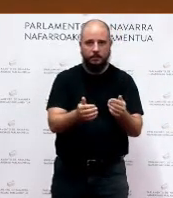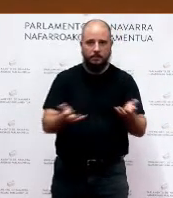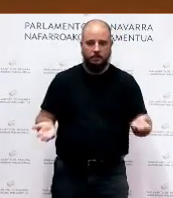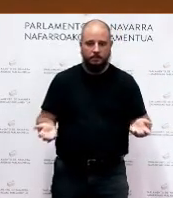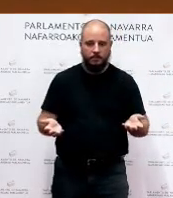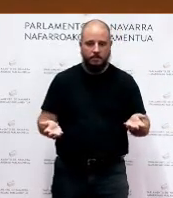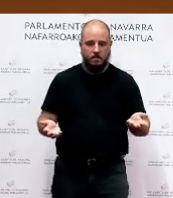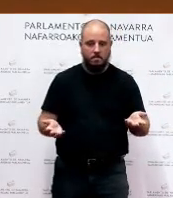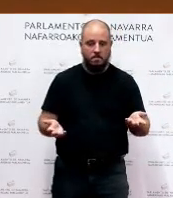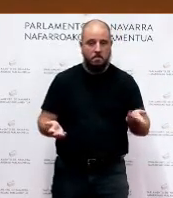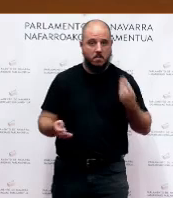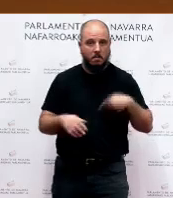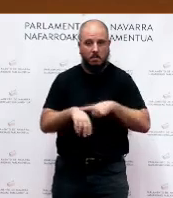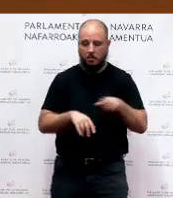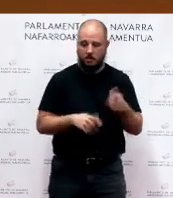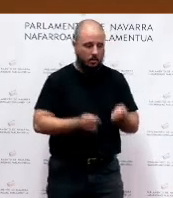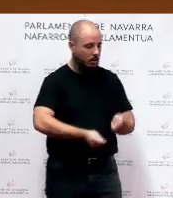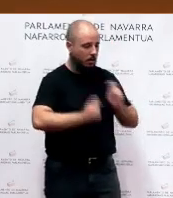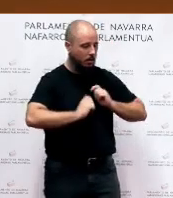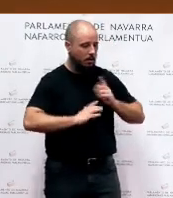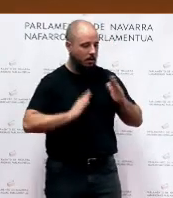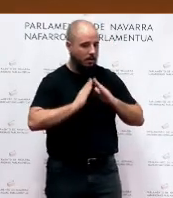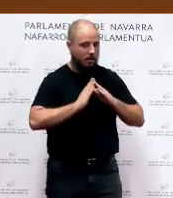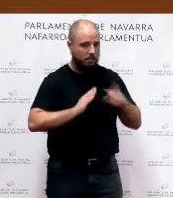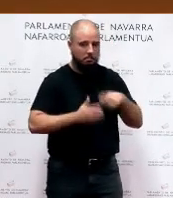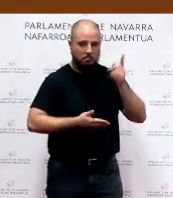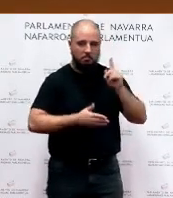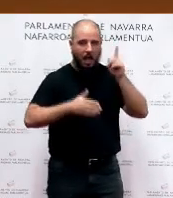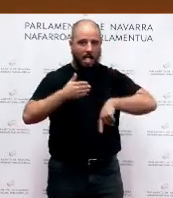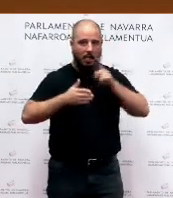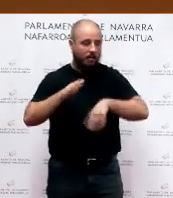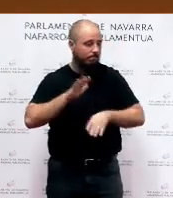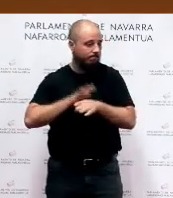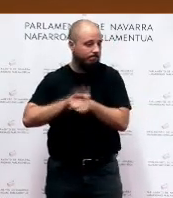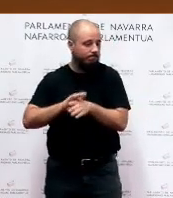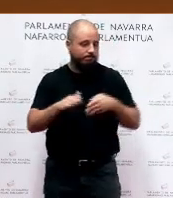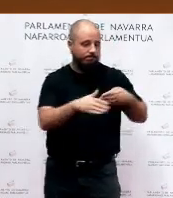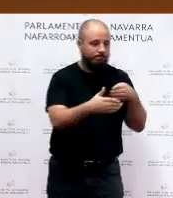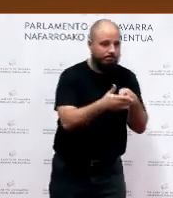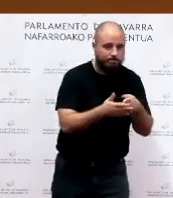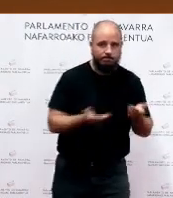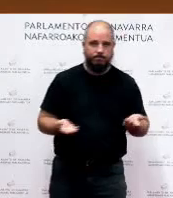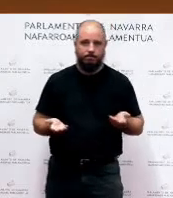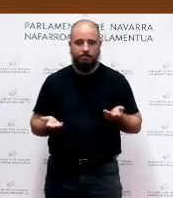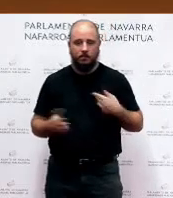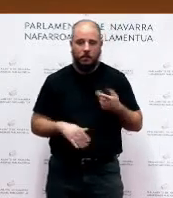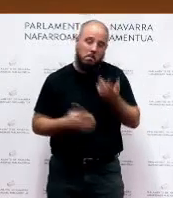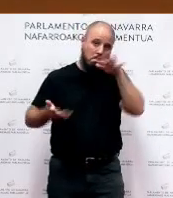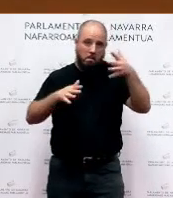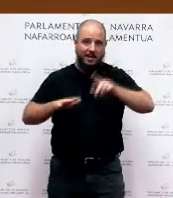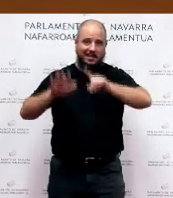mientras tanto esos adjudicatarios, esos vecinos, sigan pagando alquileres. Calculemos que pagan 600 euros al mes, que es